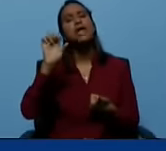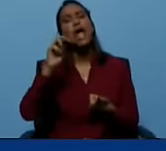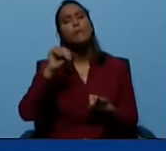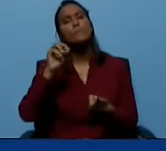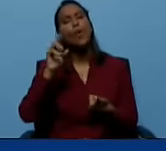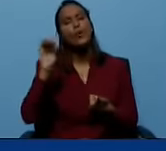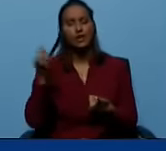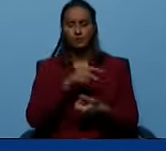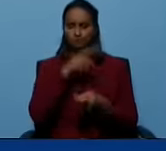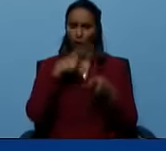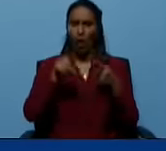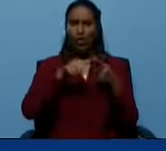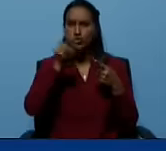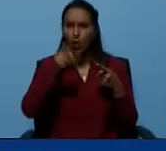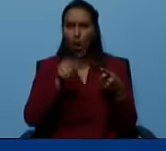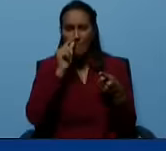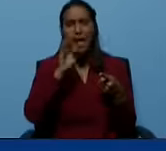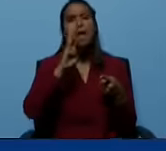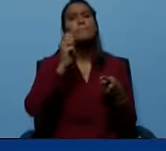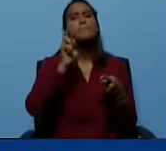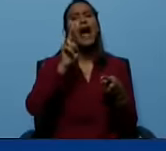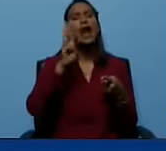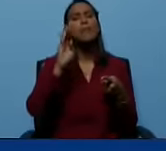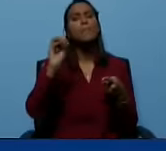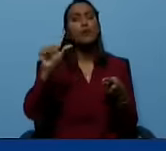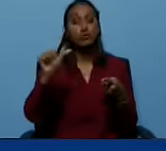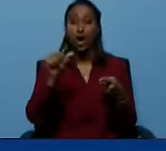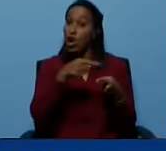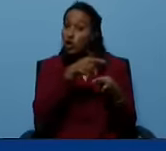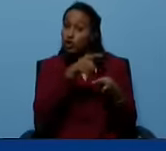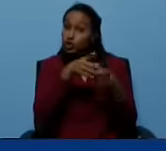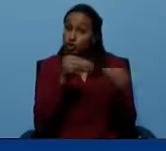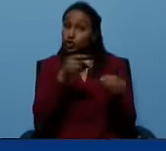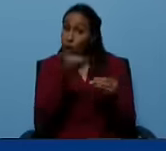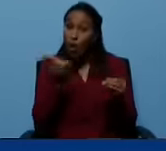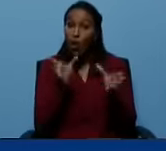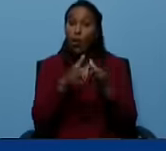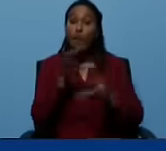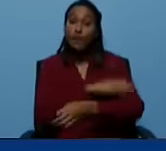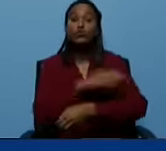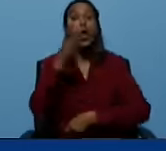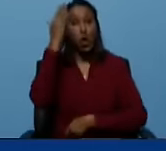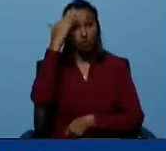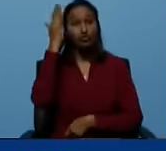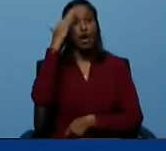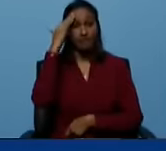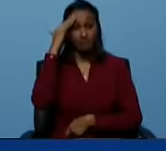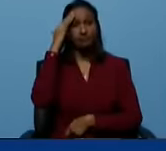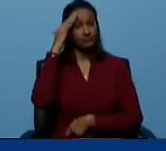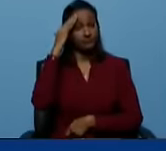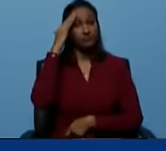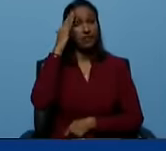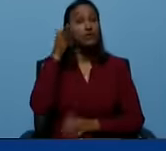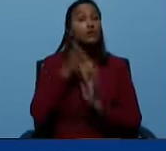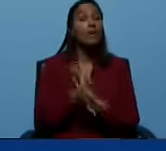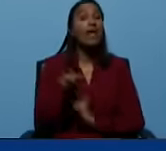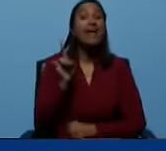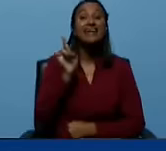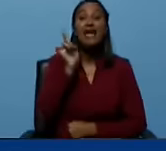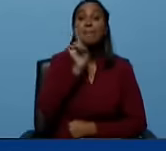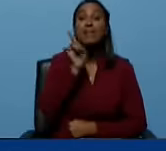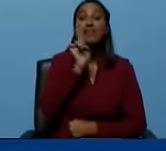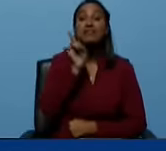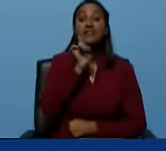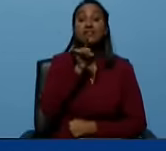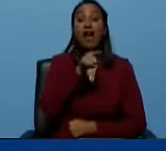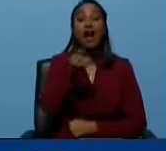Omar Barbosa. Lo saben todos ellos, que es mentira lo de los testigos electorales de